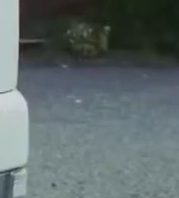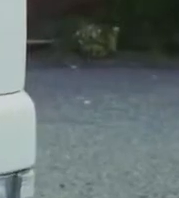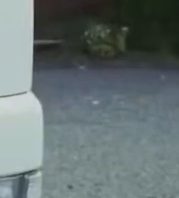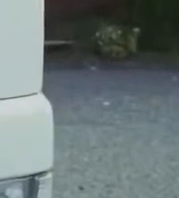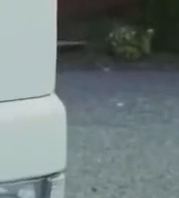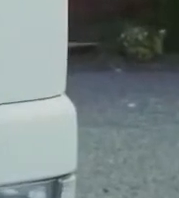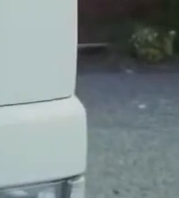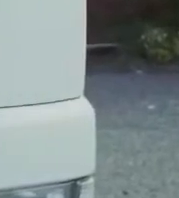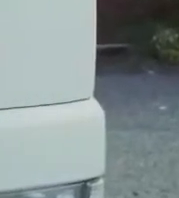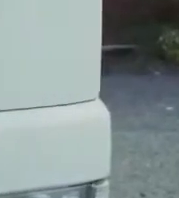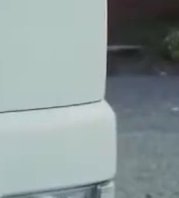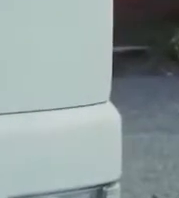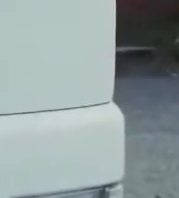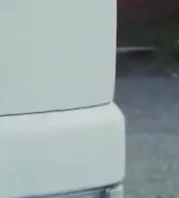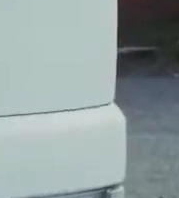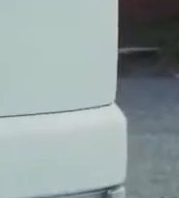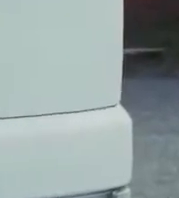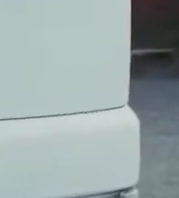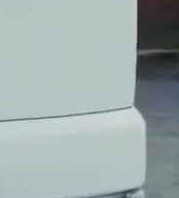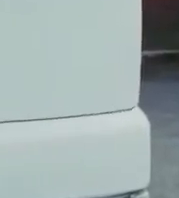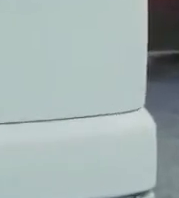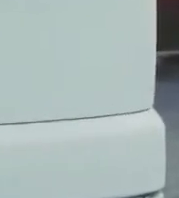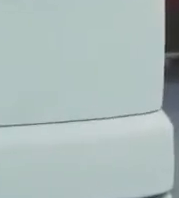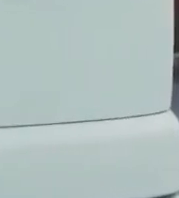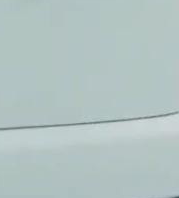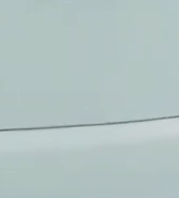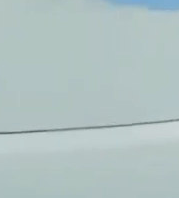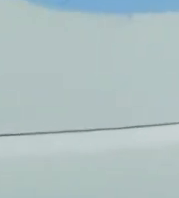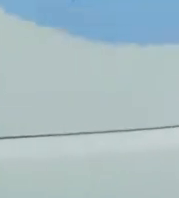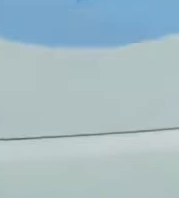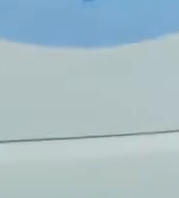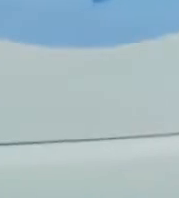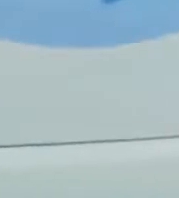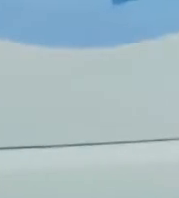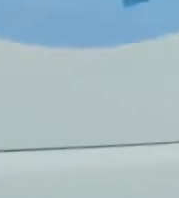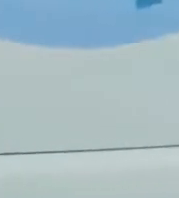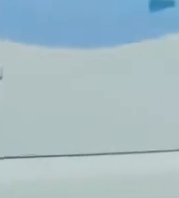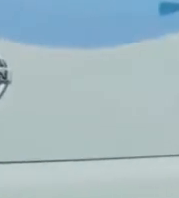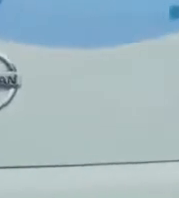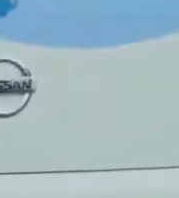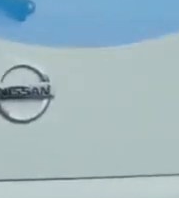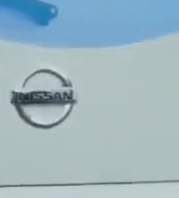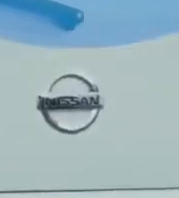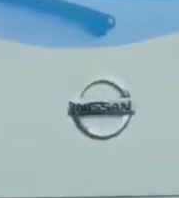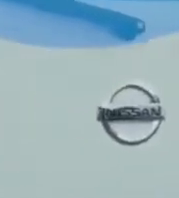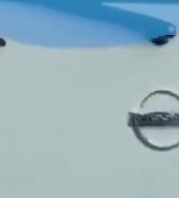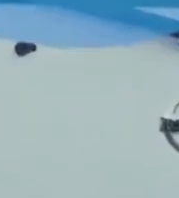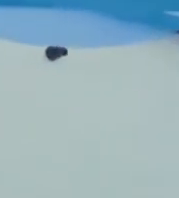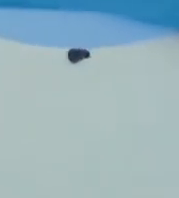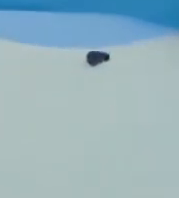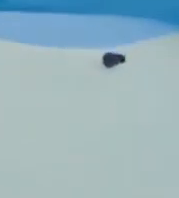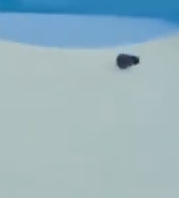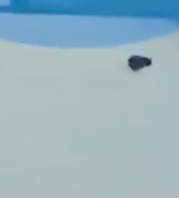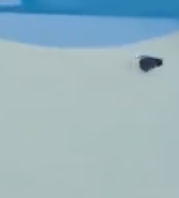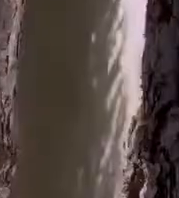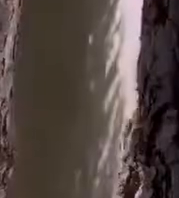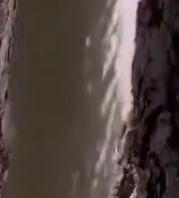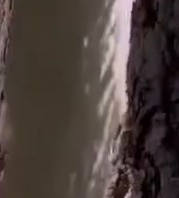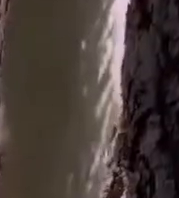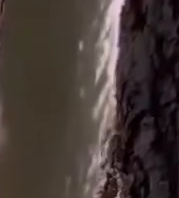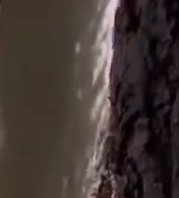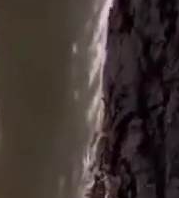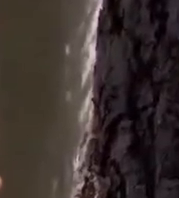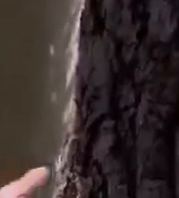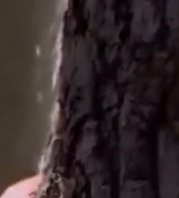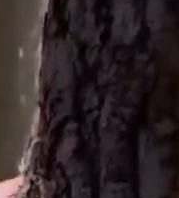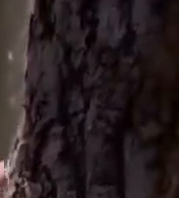Hola, al final hoy me toca a mí agradecer a todos por cumplir sus obligaciones, porque el tema de estar protegidos es recíproco. En